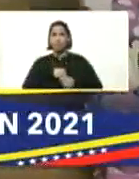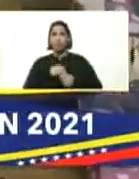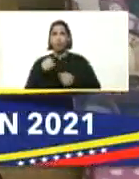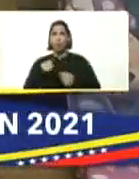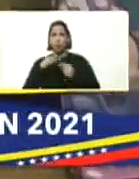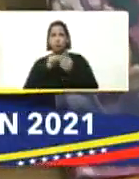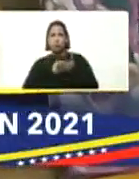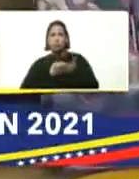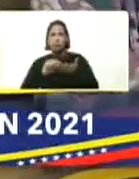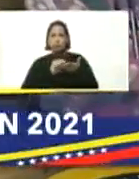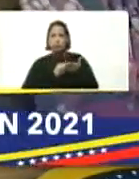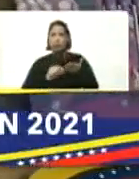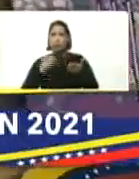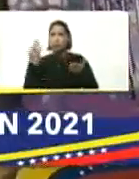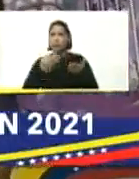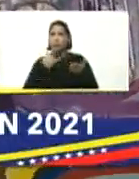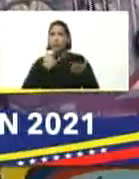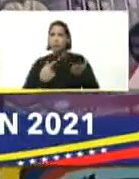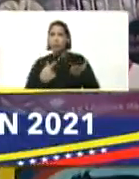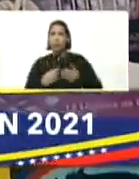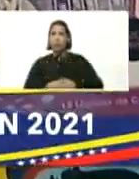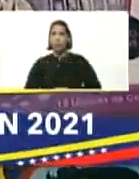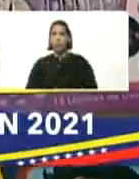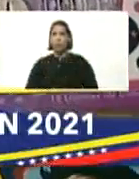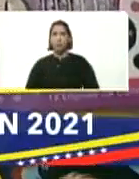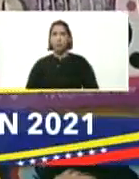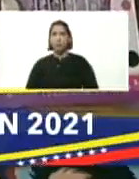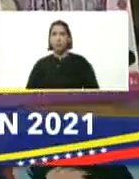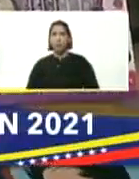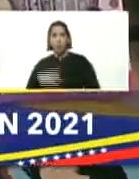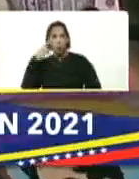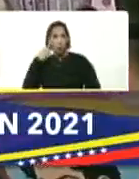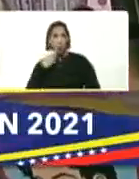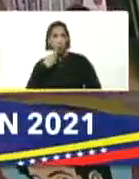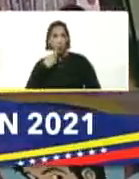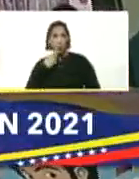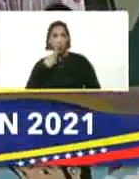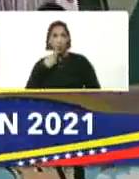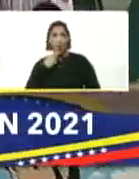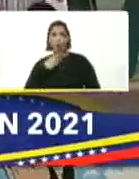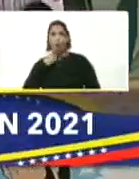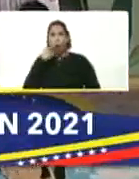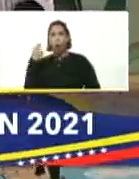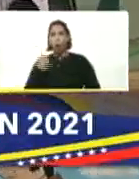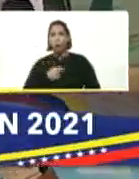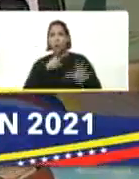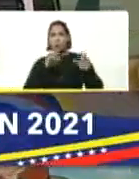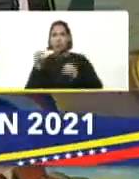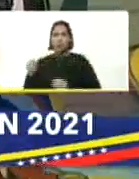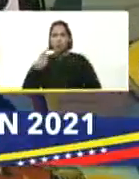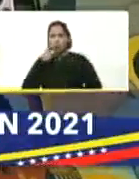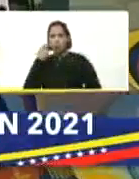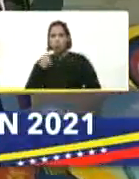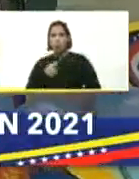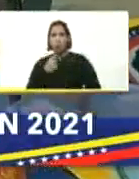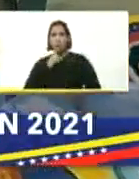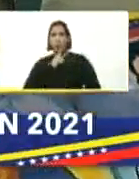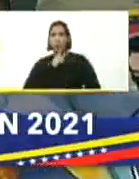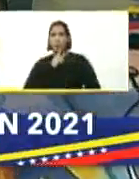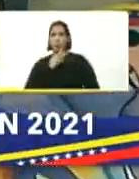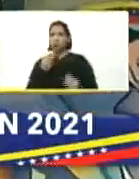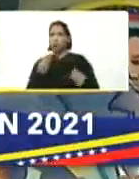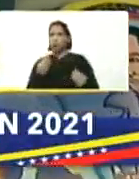subrayando cada rato. Rafael Bolívar Coronado, el hombre de los 600 nombres. Tuvo tantos